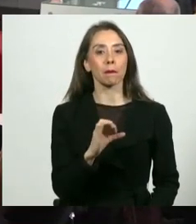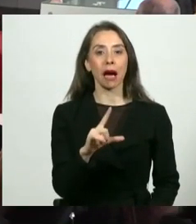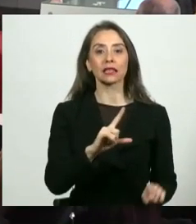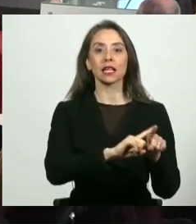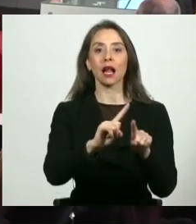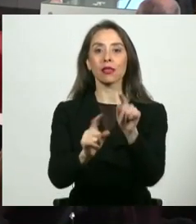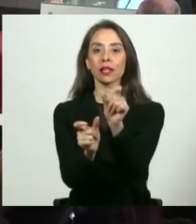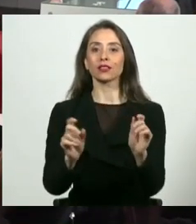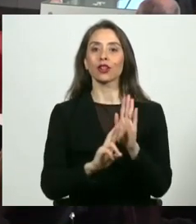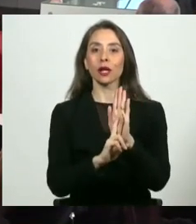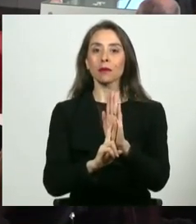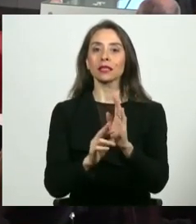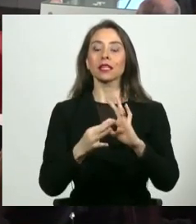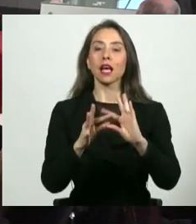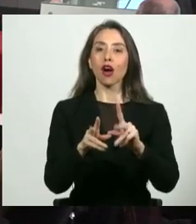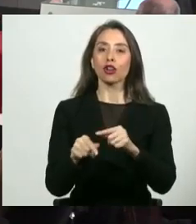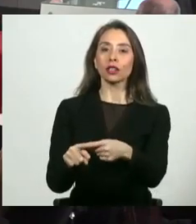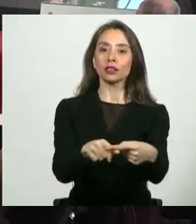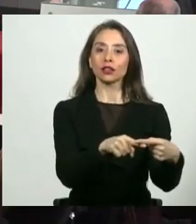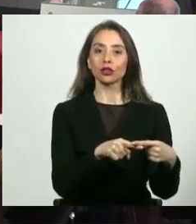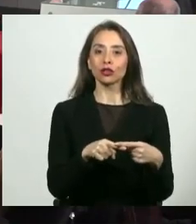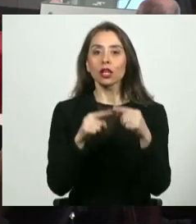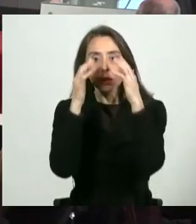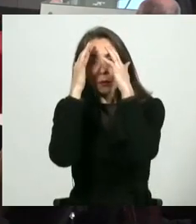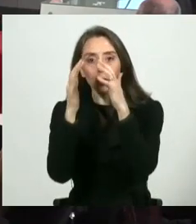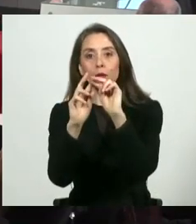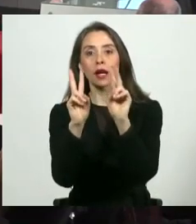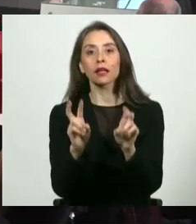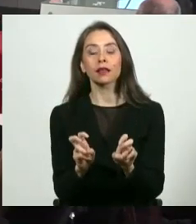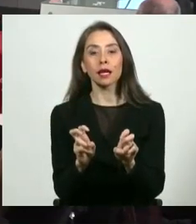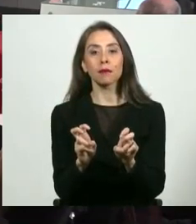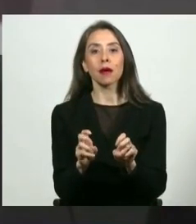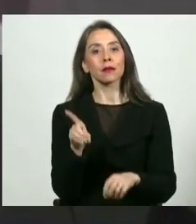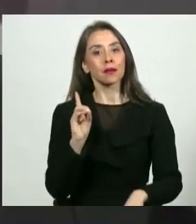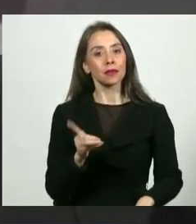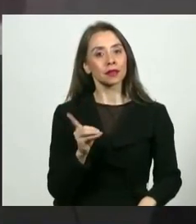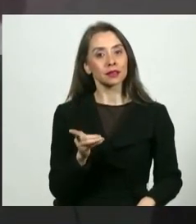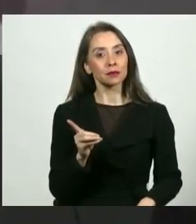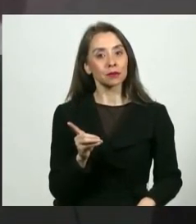distintos representantes de las organizaciones sociales, preocupados por el tema de la discapacidad.